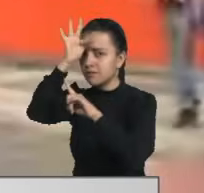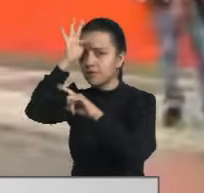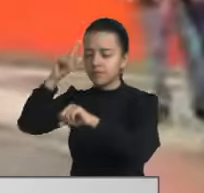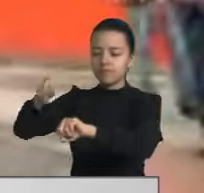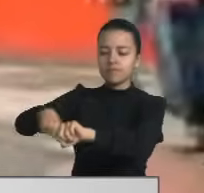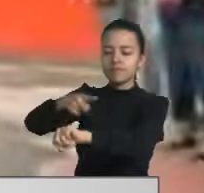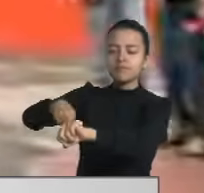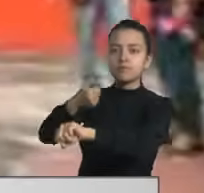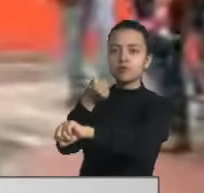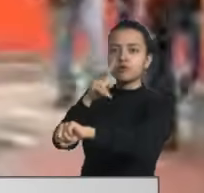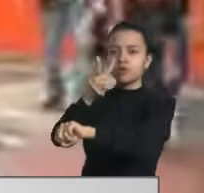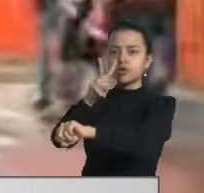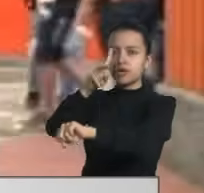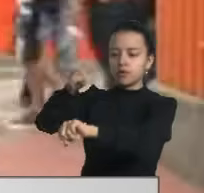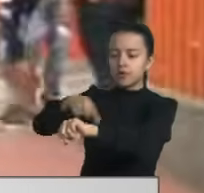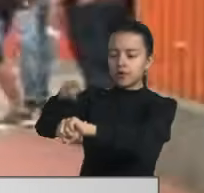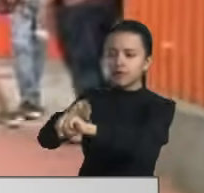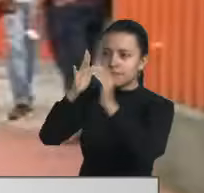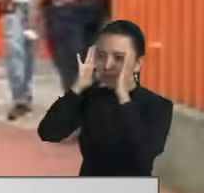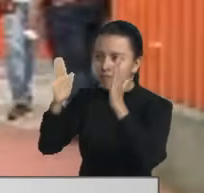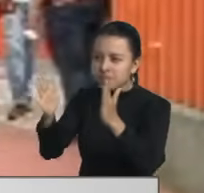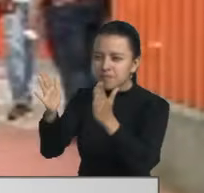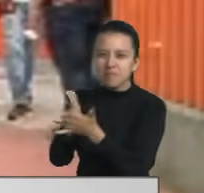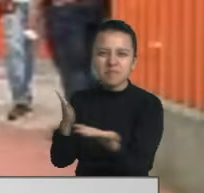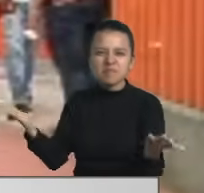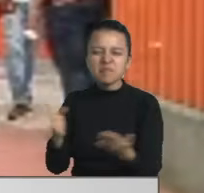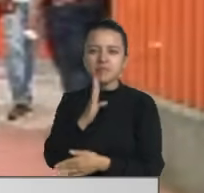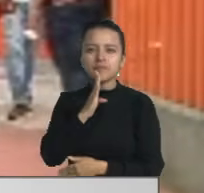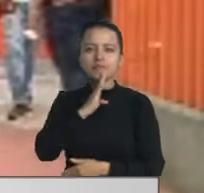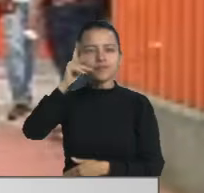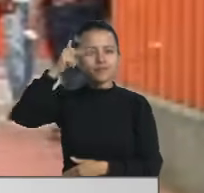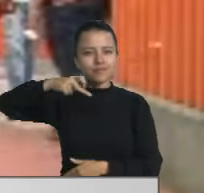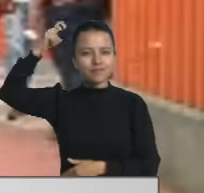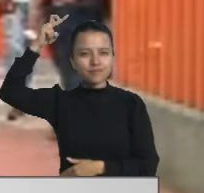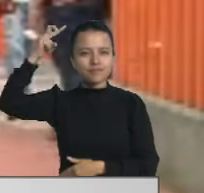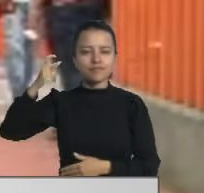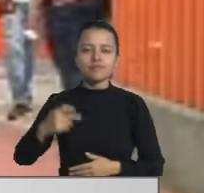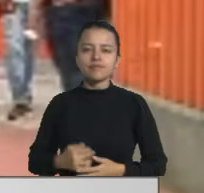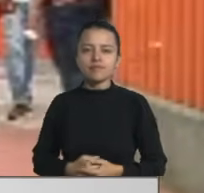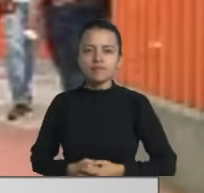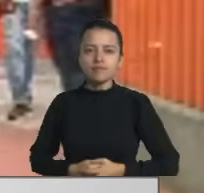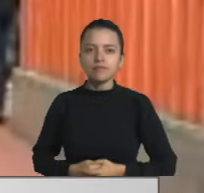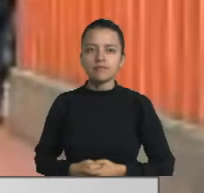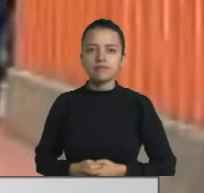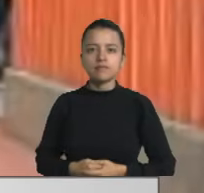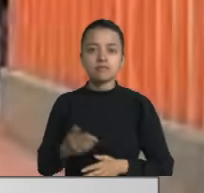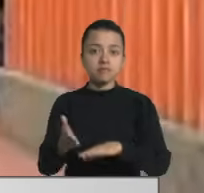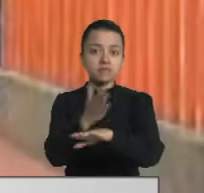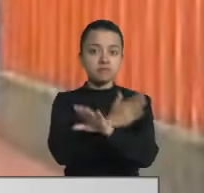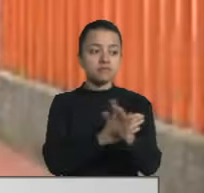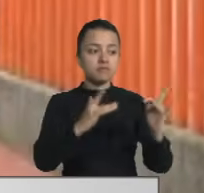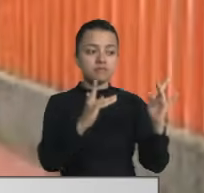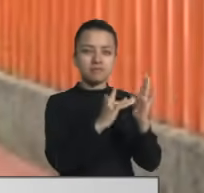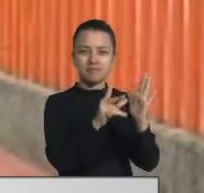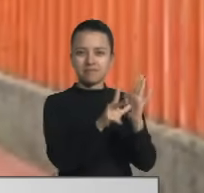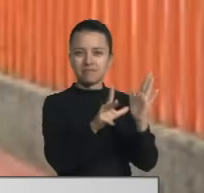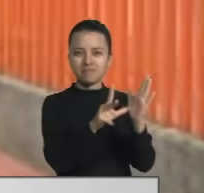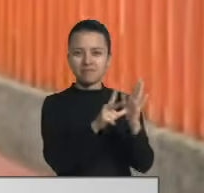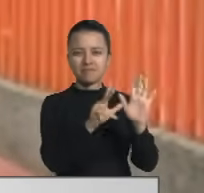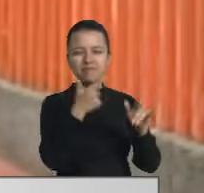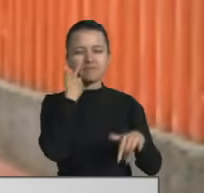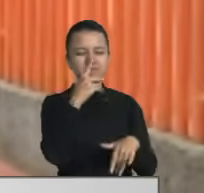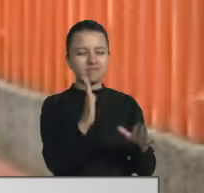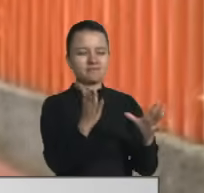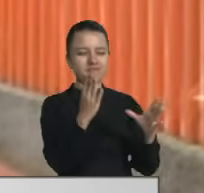horas recibiendo atención por parte de profesionales. Fue a cumplir un servicio de masajes en un hotel, en un apartahotel.